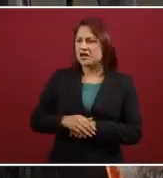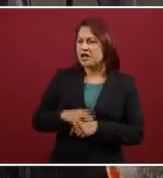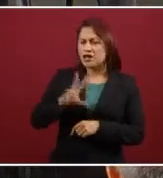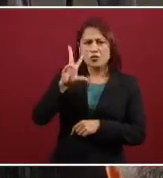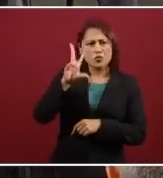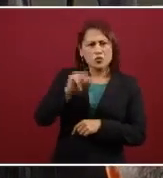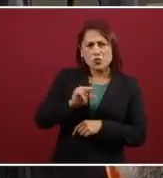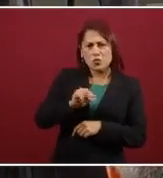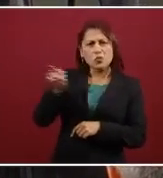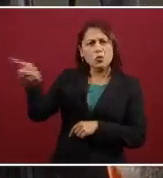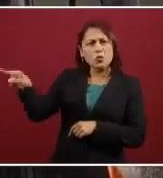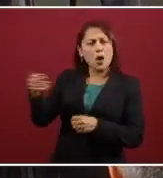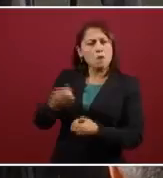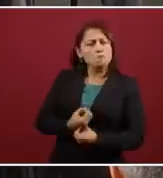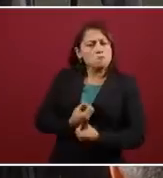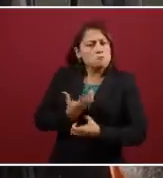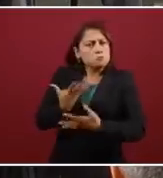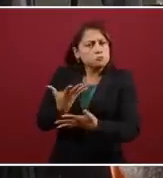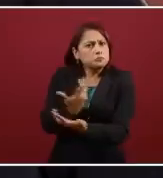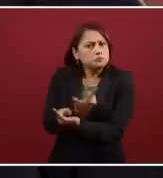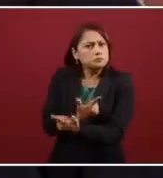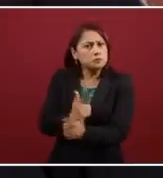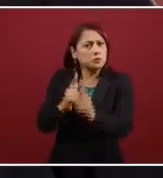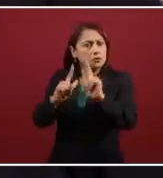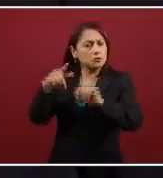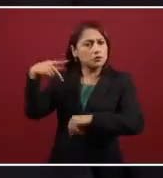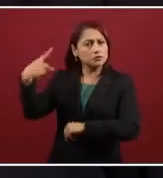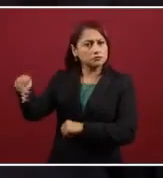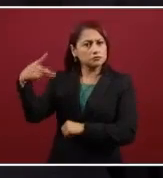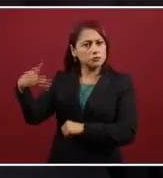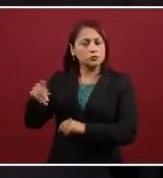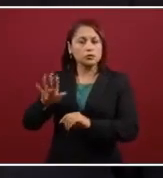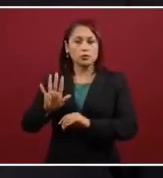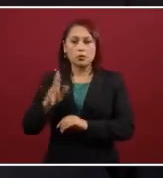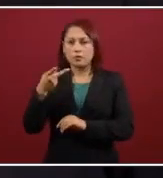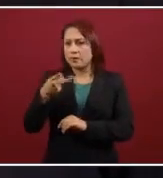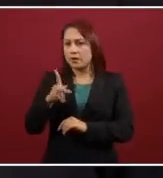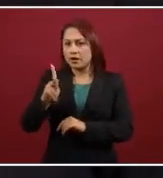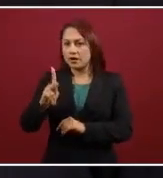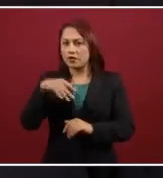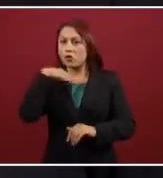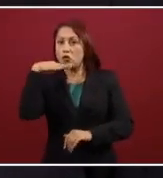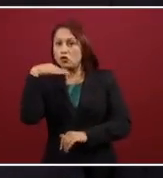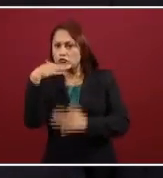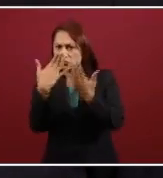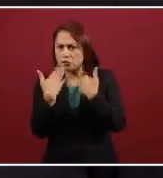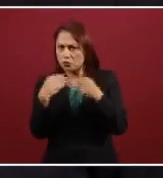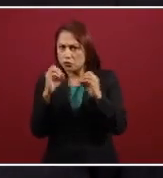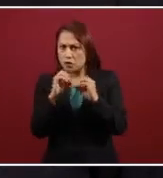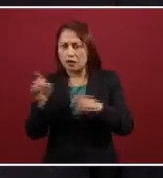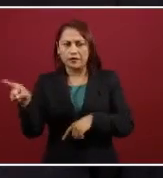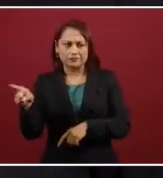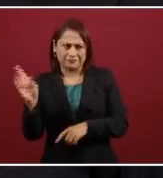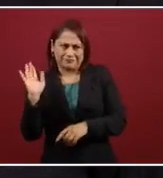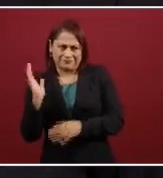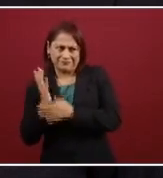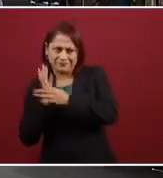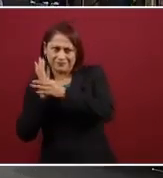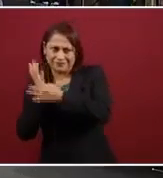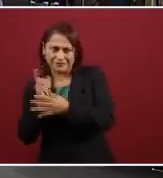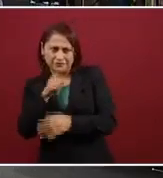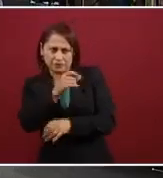de expresarse y de manifestarse, pero no hay corrupción. ¿Pero ese señalamiento no le merece a usted una investigación